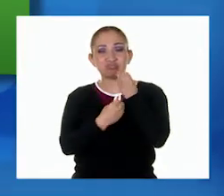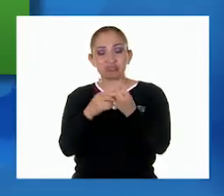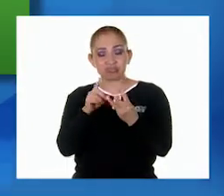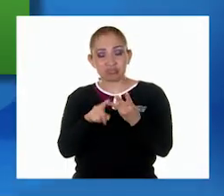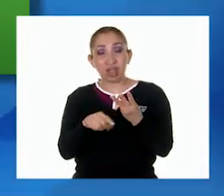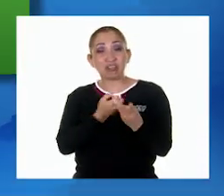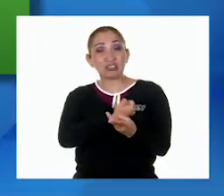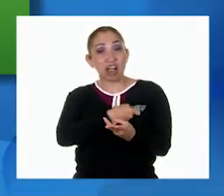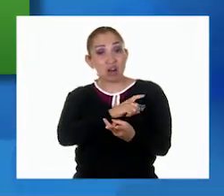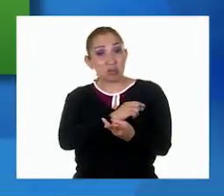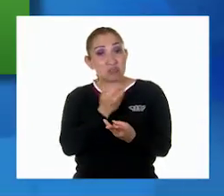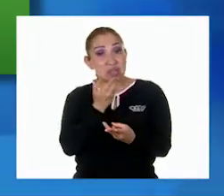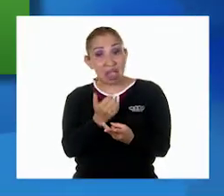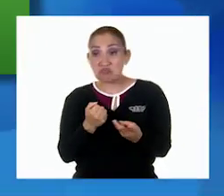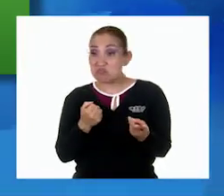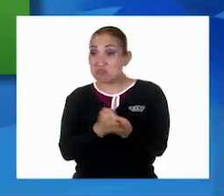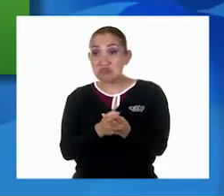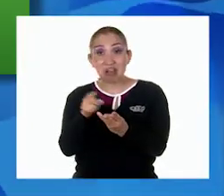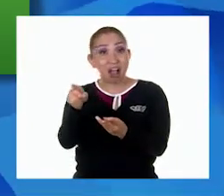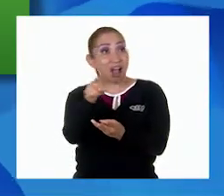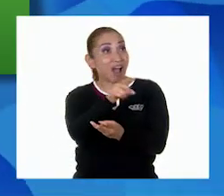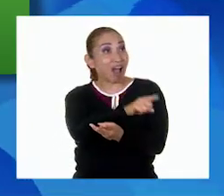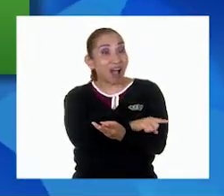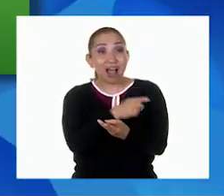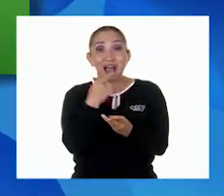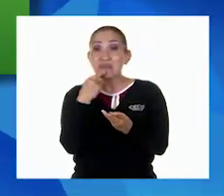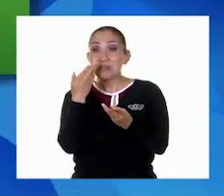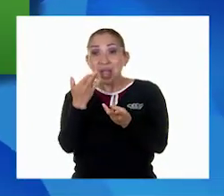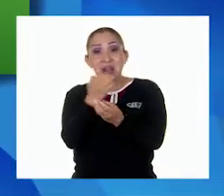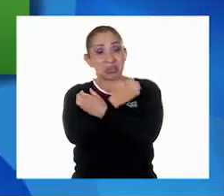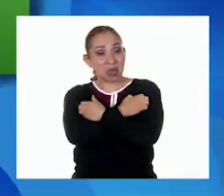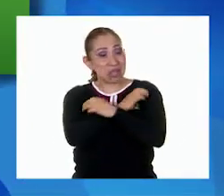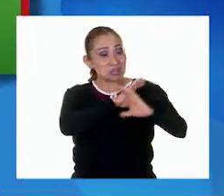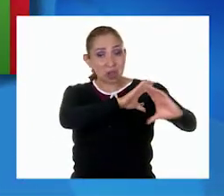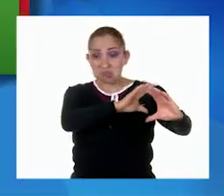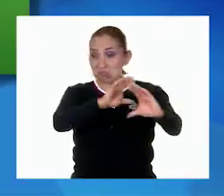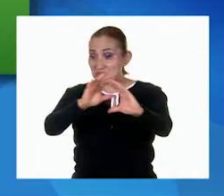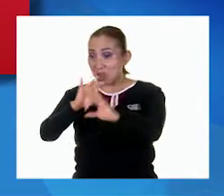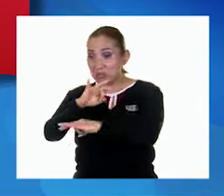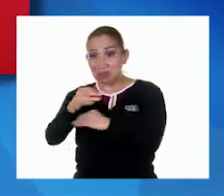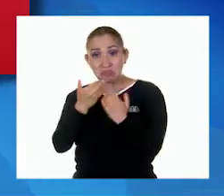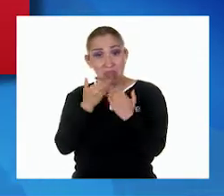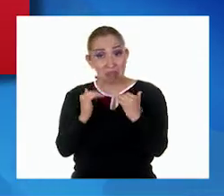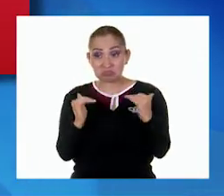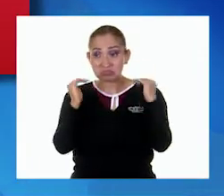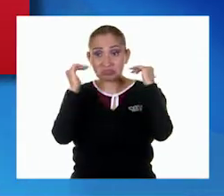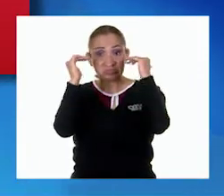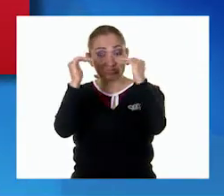gozar de salud y bienestar poniendo énfasis en proporcionar una educación de calidad.